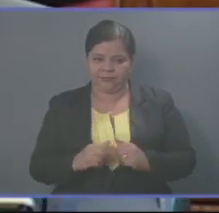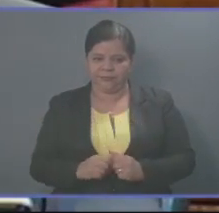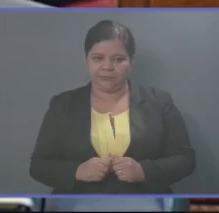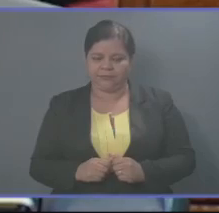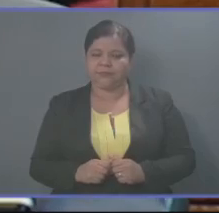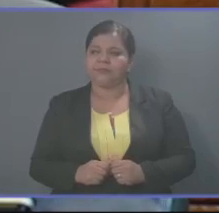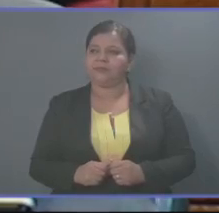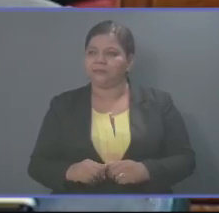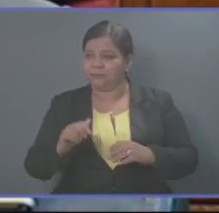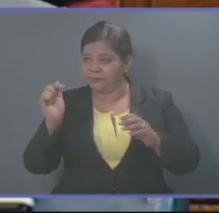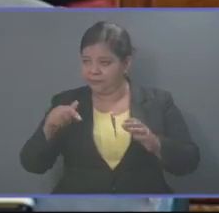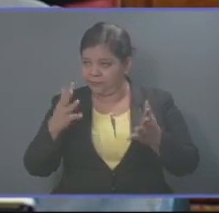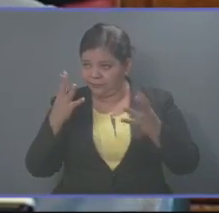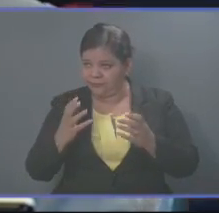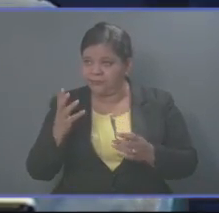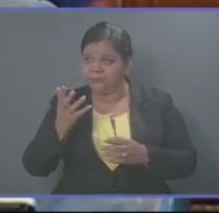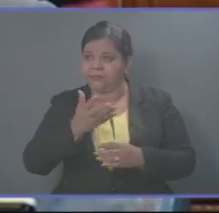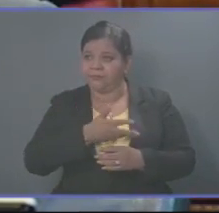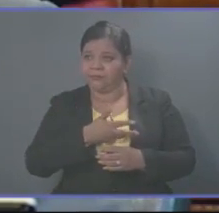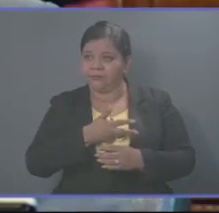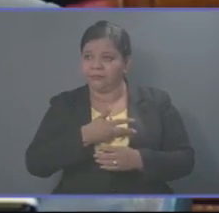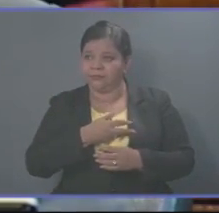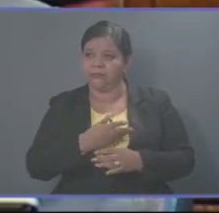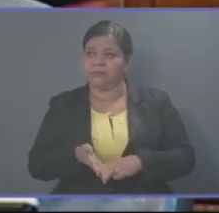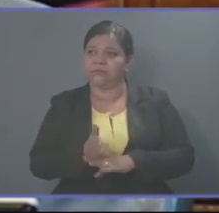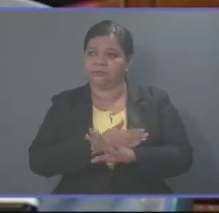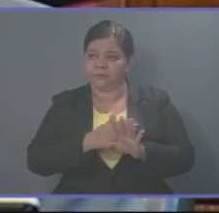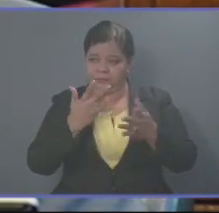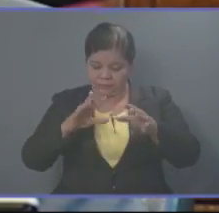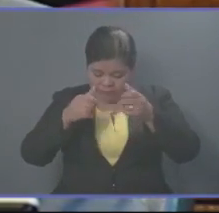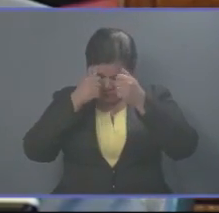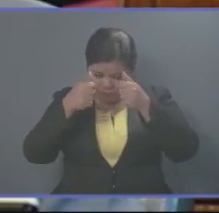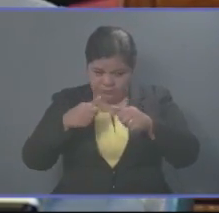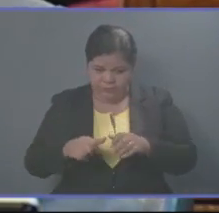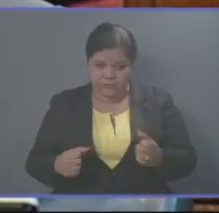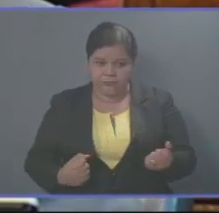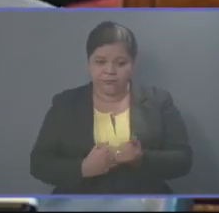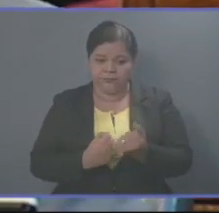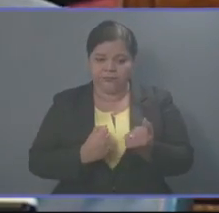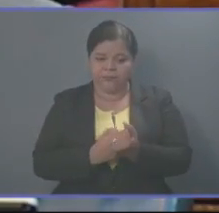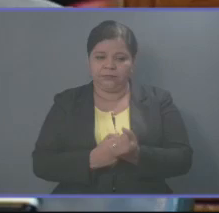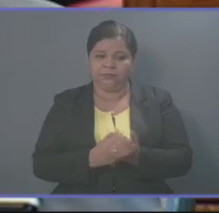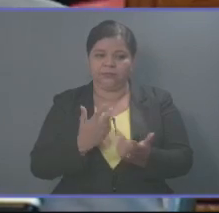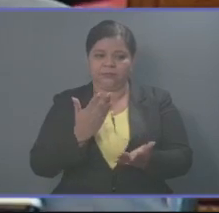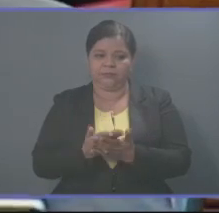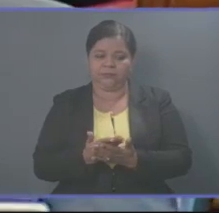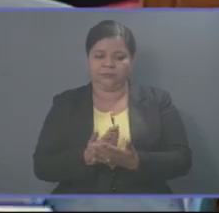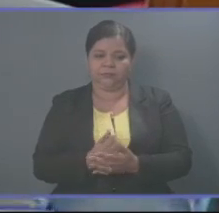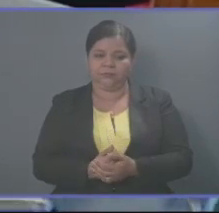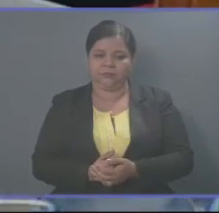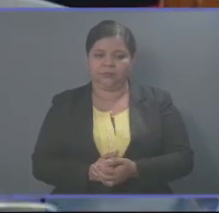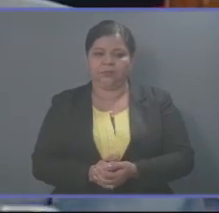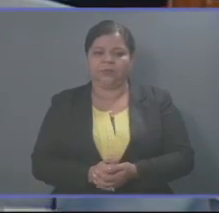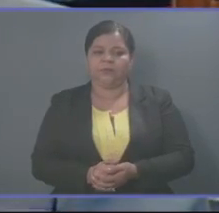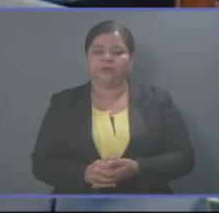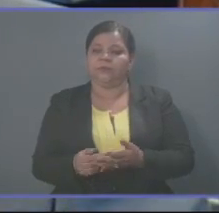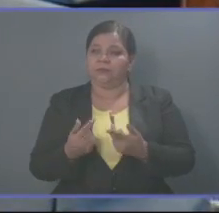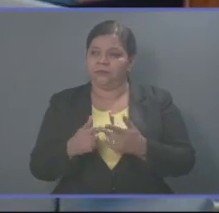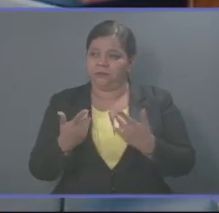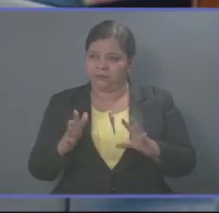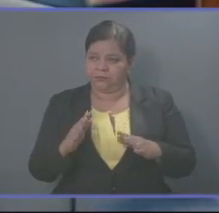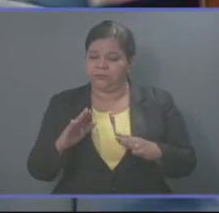Grupo Parlamentario de Gana y hemos apoyado estos decretos que permiten